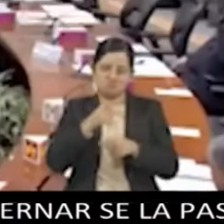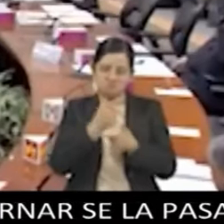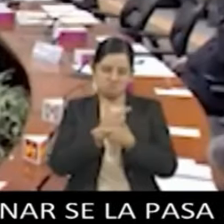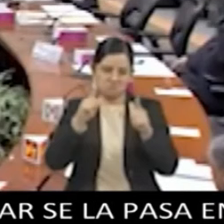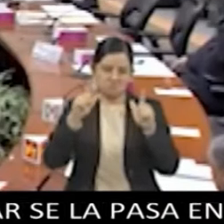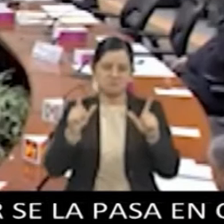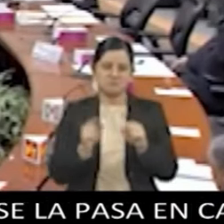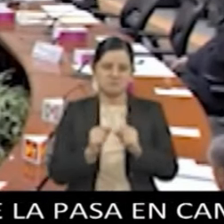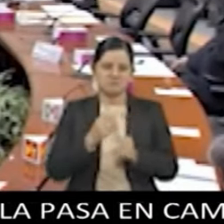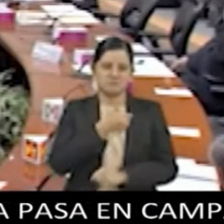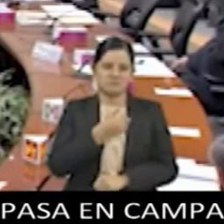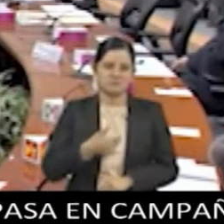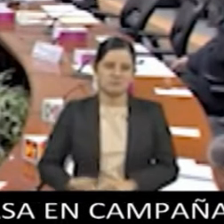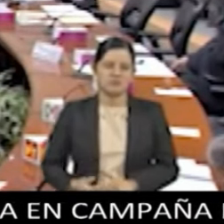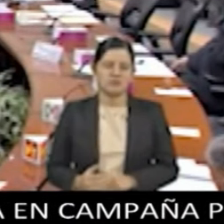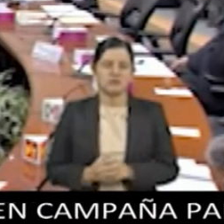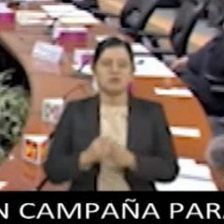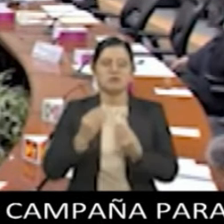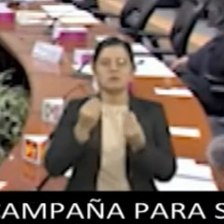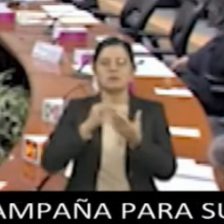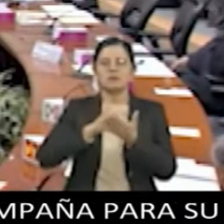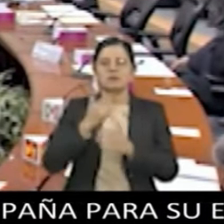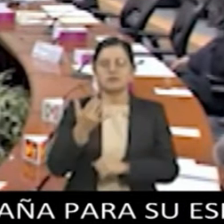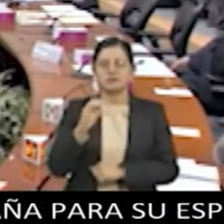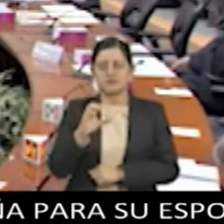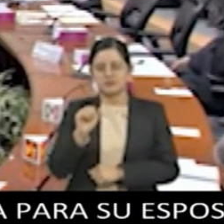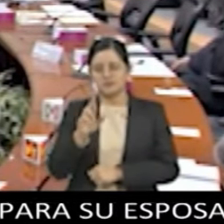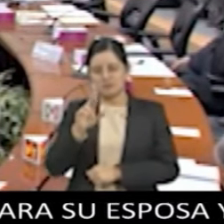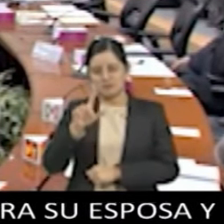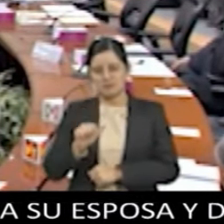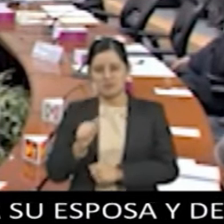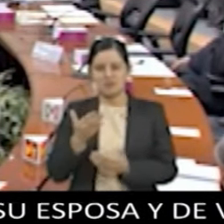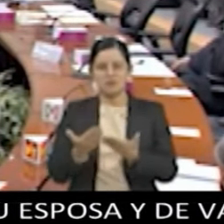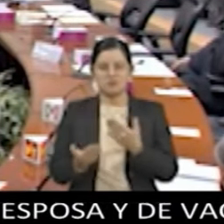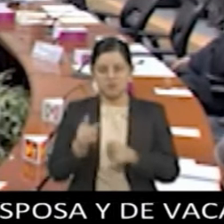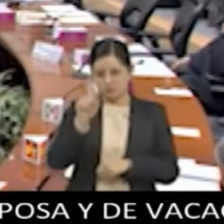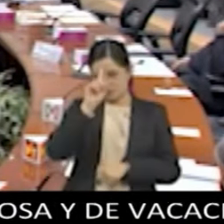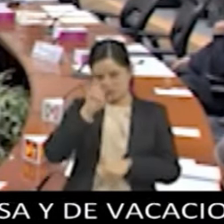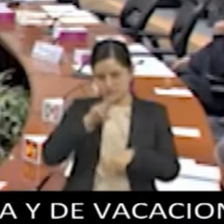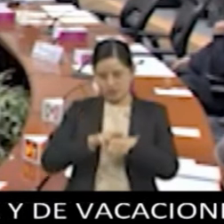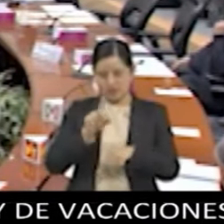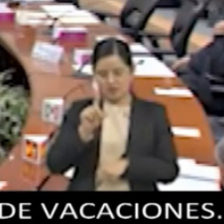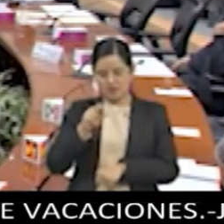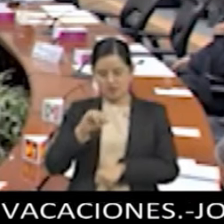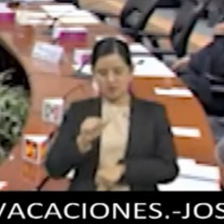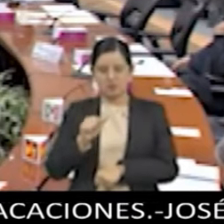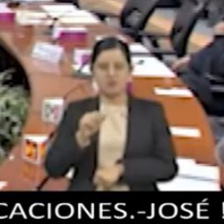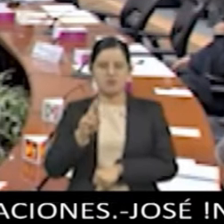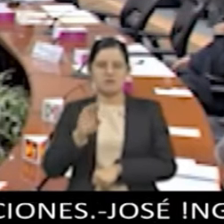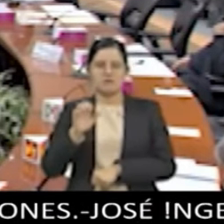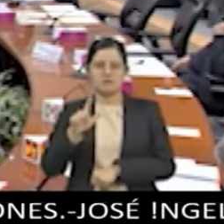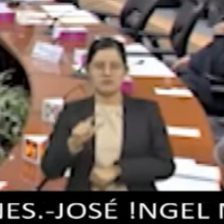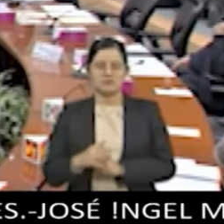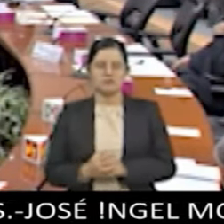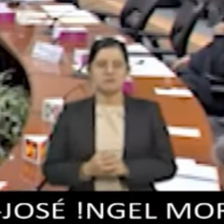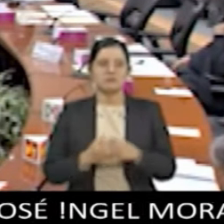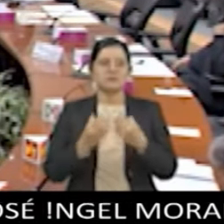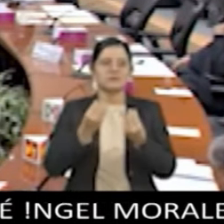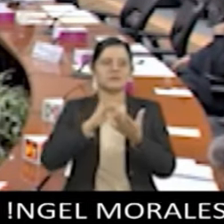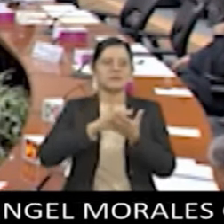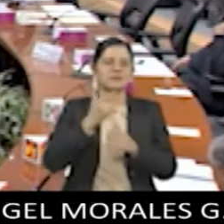para el desarrollo del actual proceso electoral hacer este tipo de movimientos. ¿Qué decía ayer la